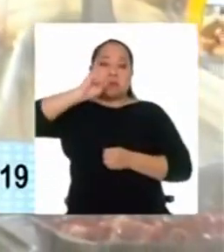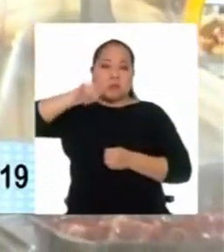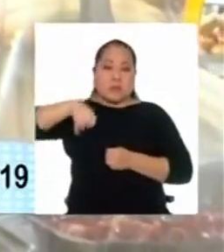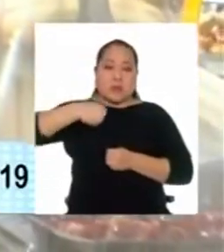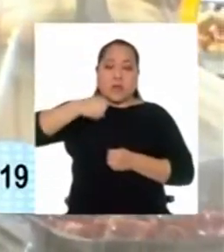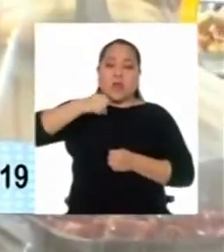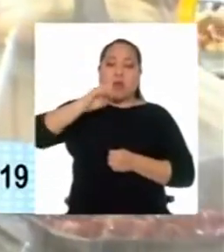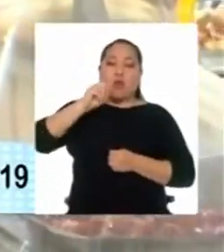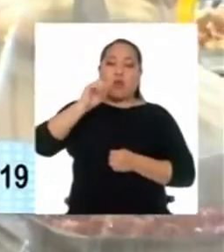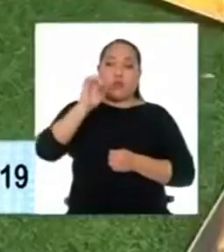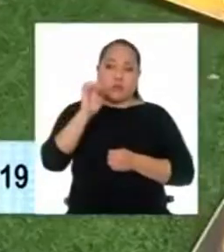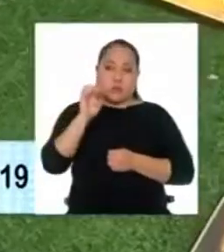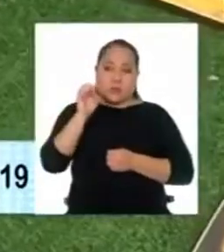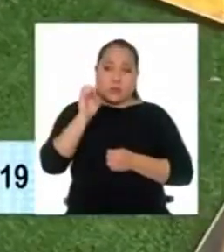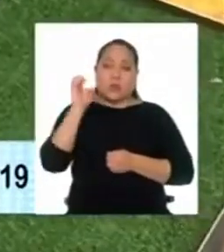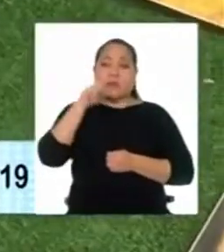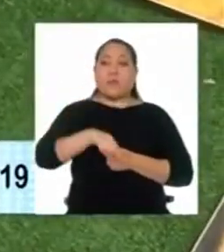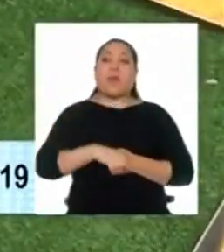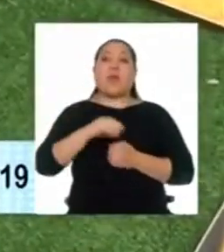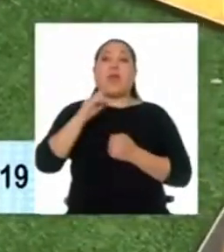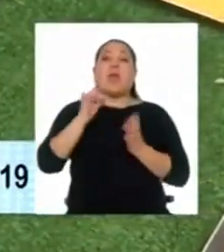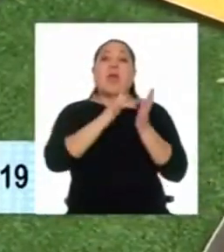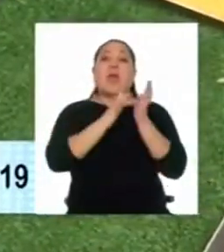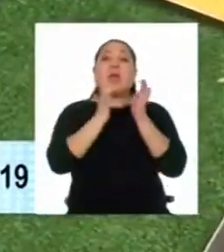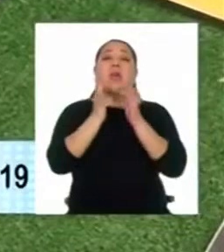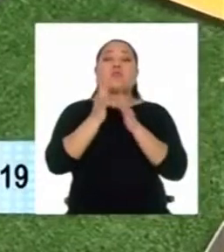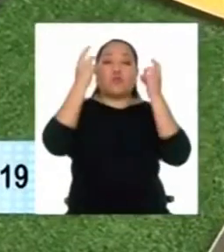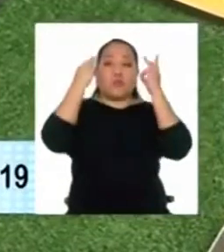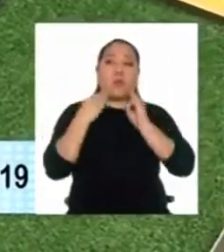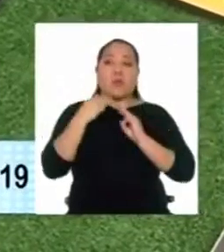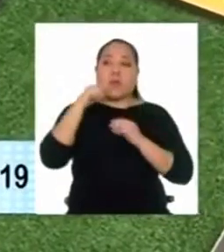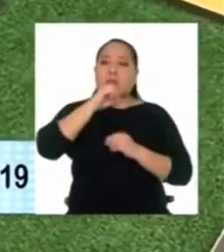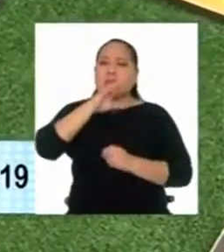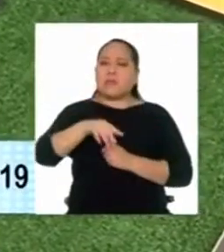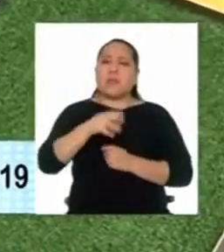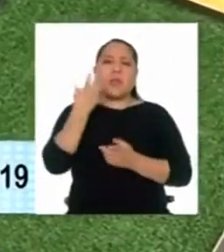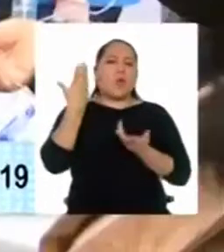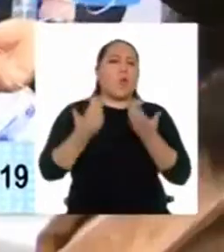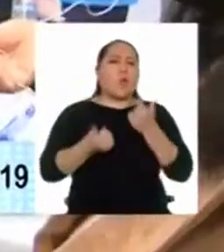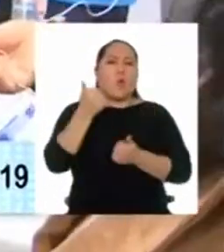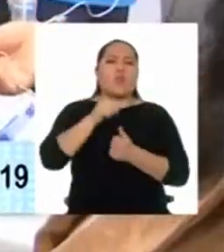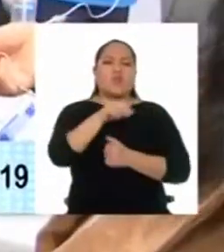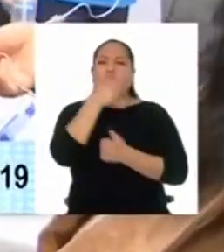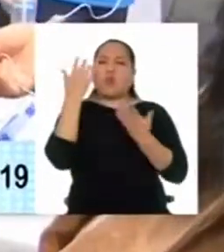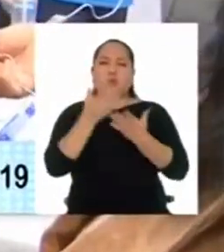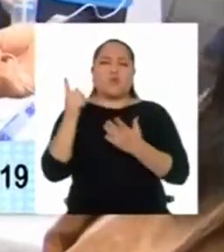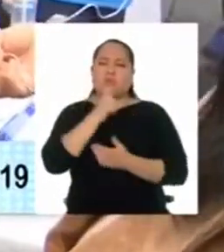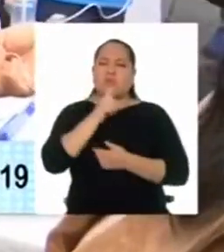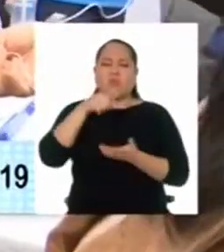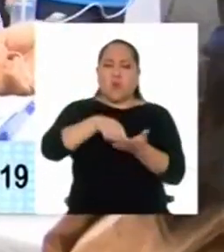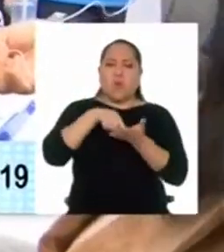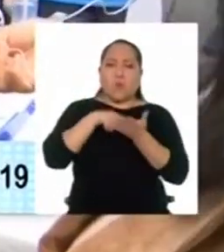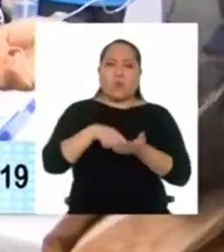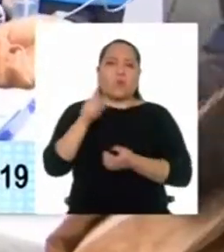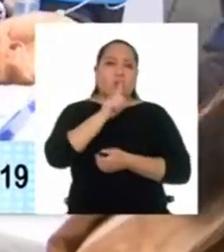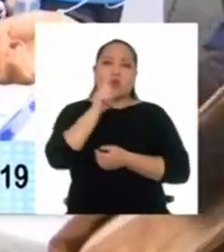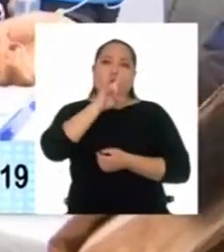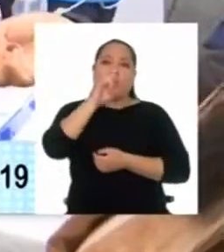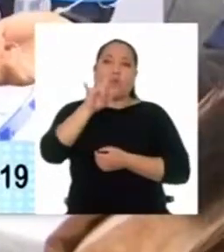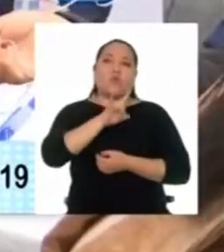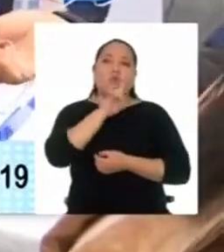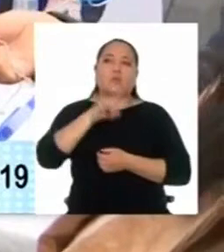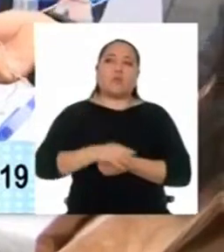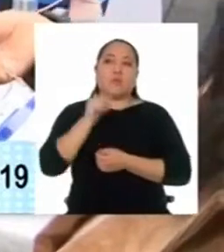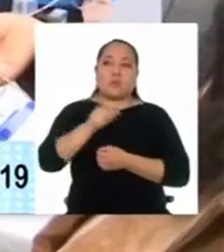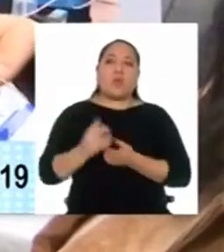el director de la Diris Lima Centro también se refirió a las medidas que ya no serán obligatorias. Lo que sí ya no debemos usar, ¿no? Y